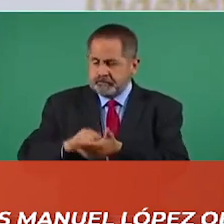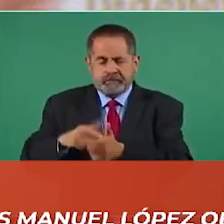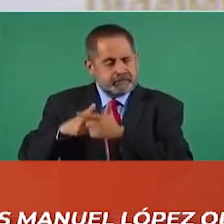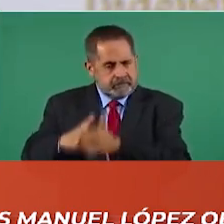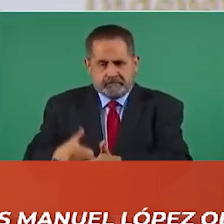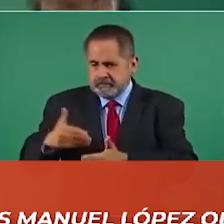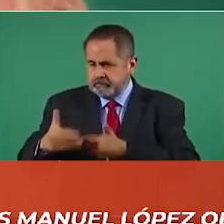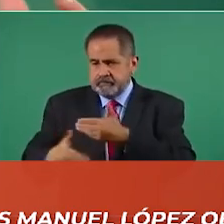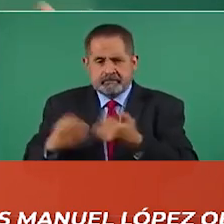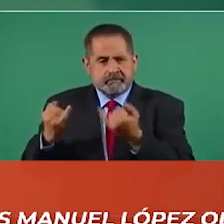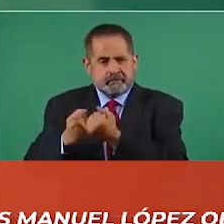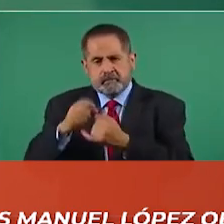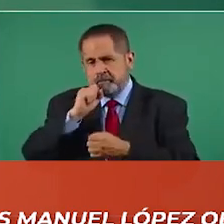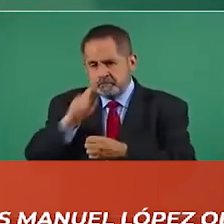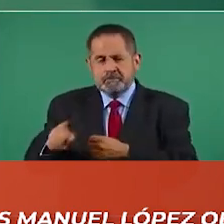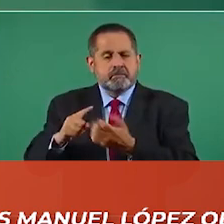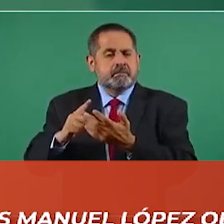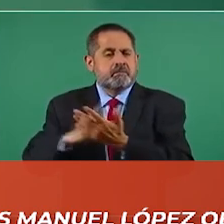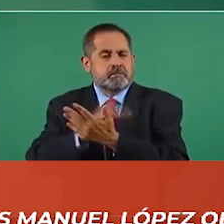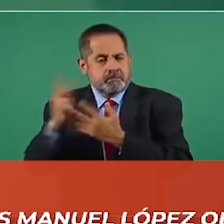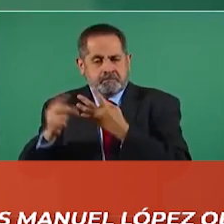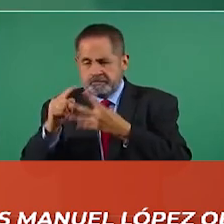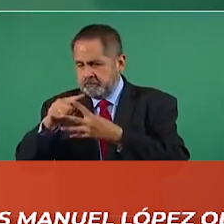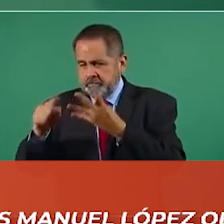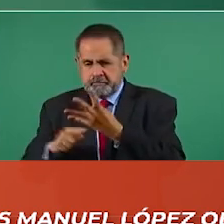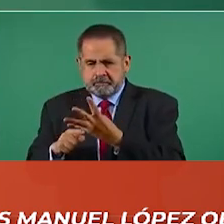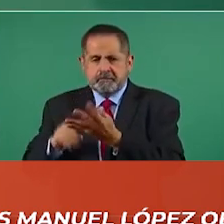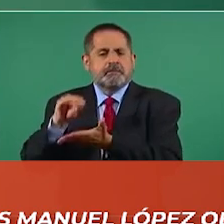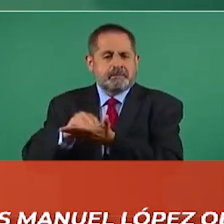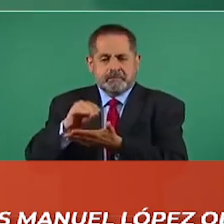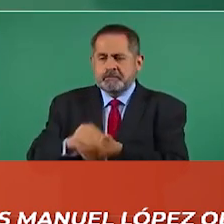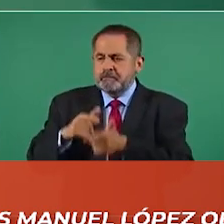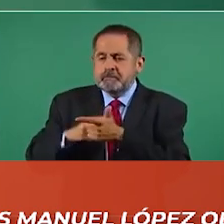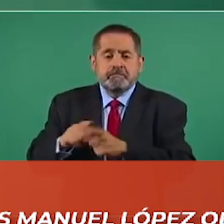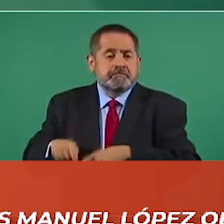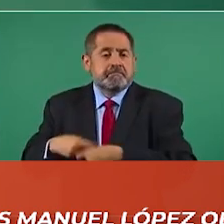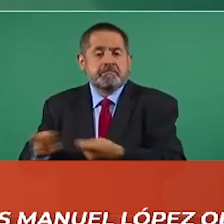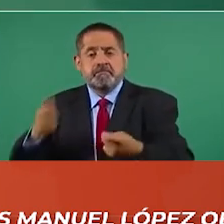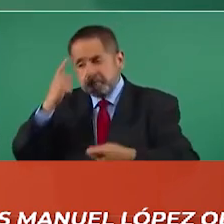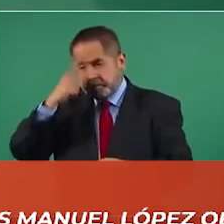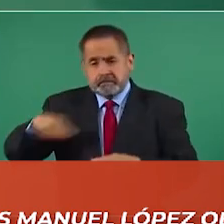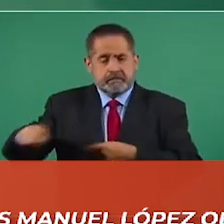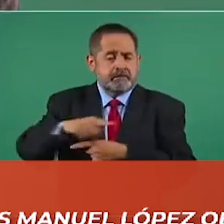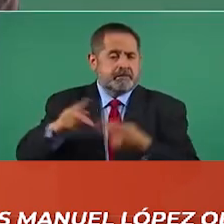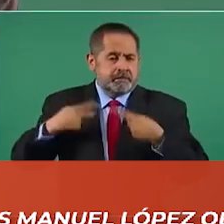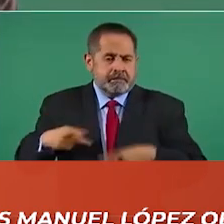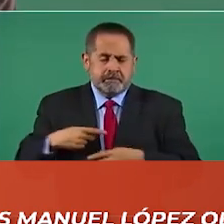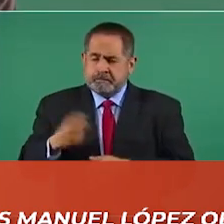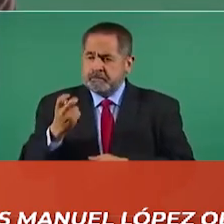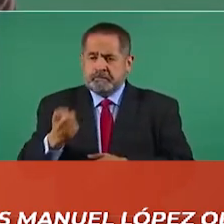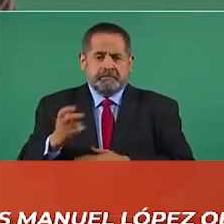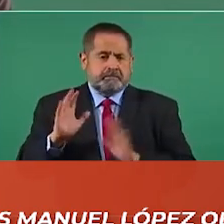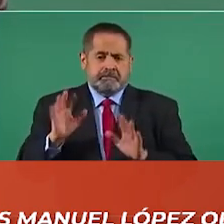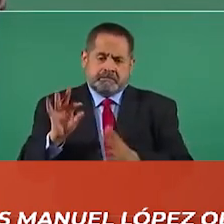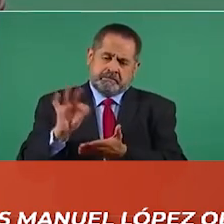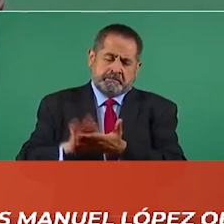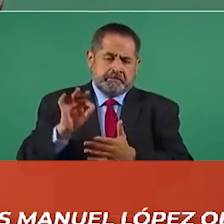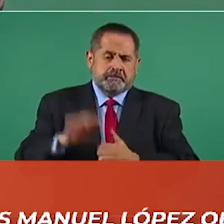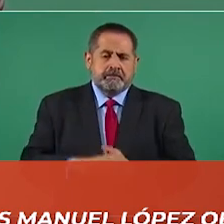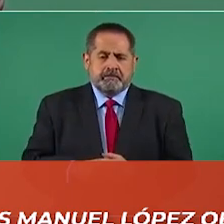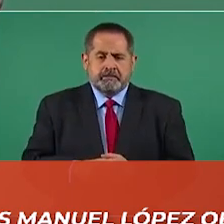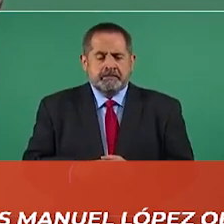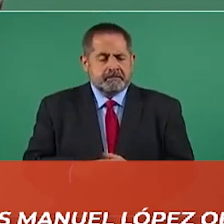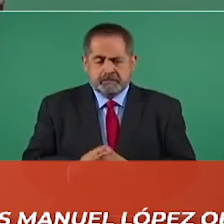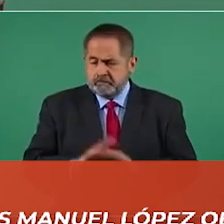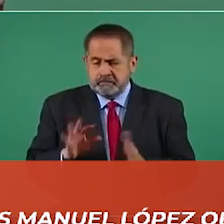continuar con estos programas de bienestar para el pueblo. Eso es lo